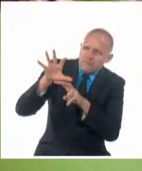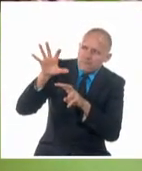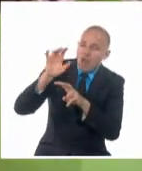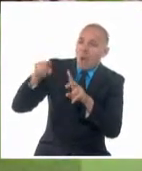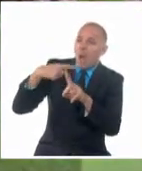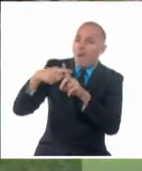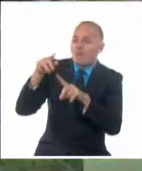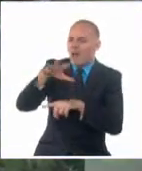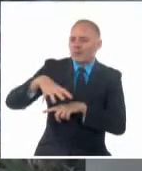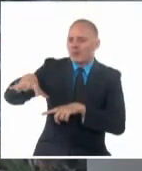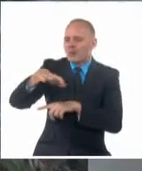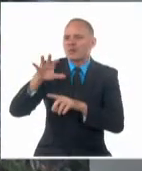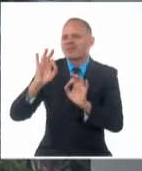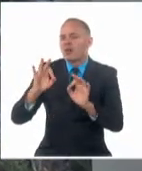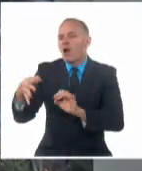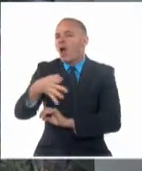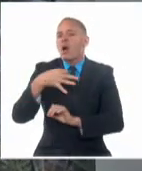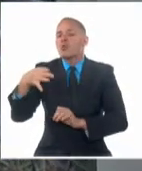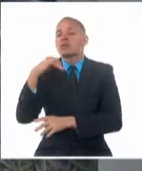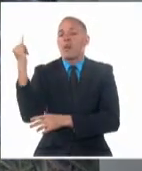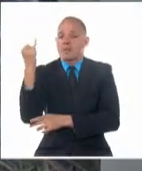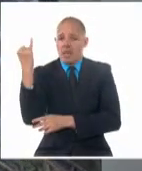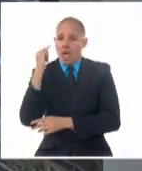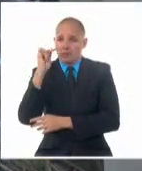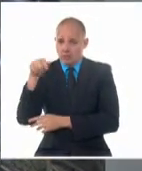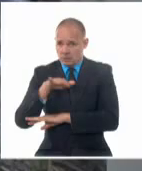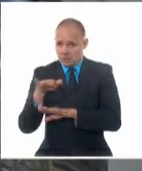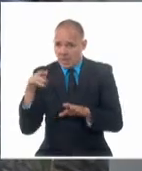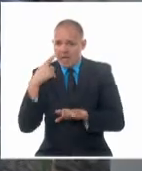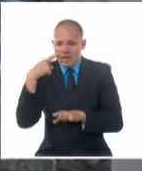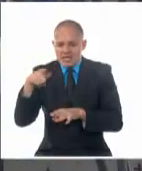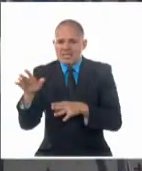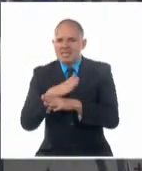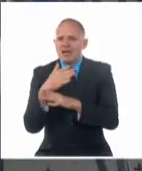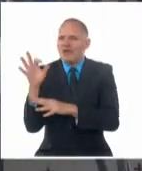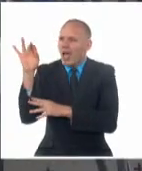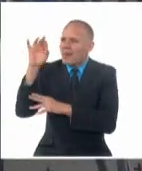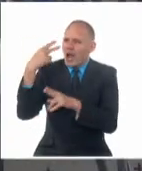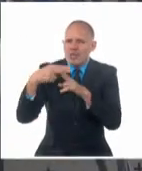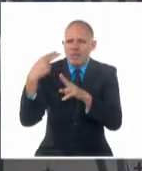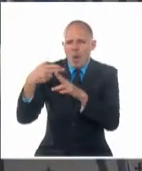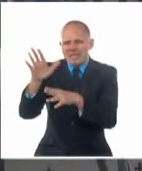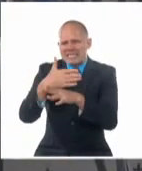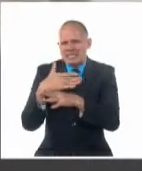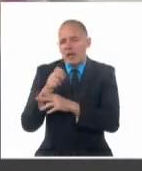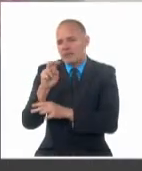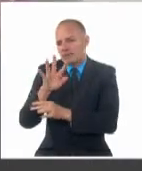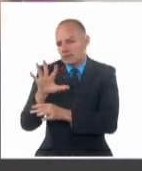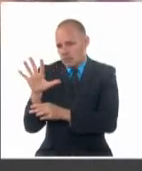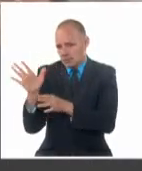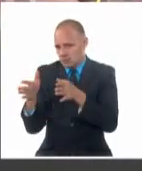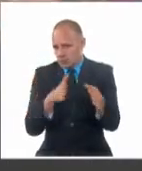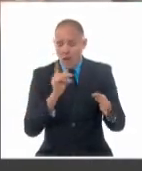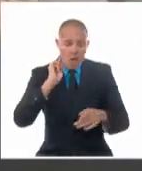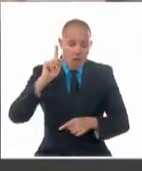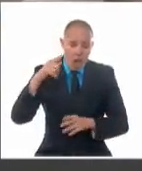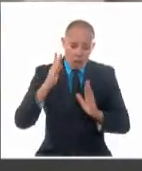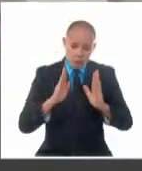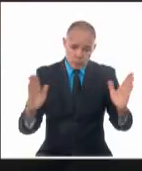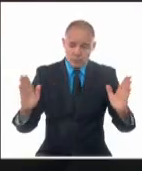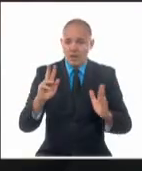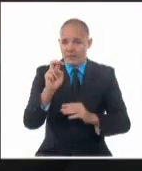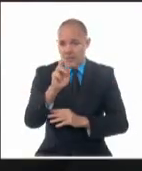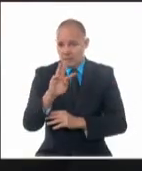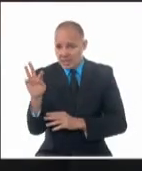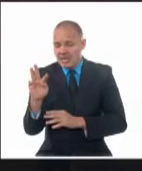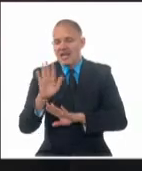y cajobabo del municipio imías con un total de 25 especies identificadas en el 2023 el colectivo logró la